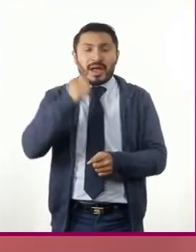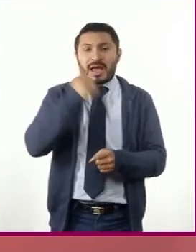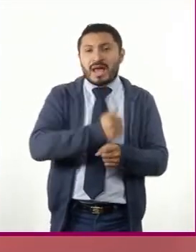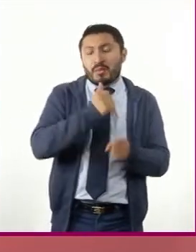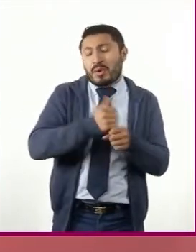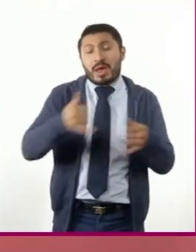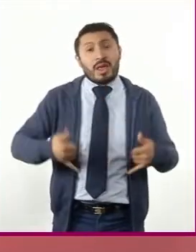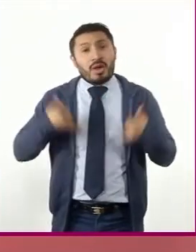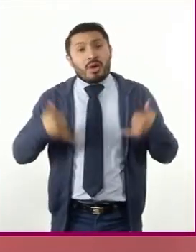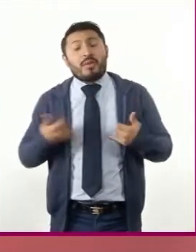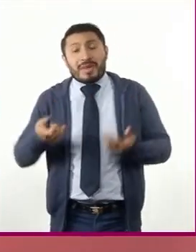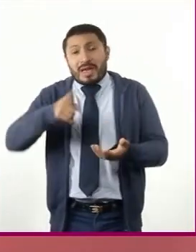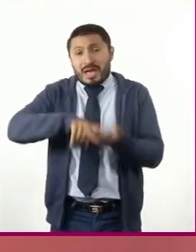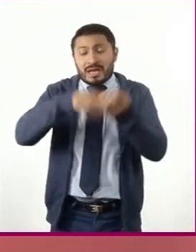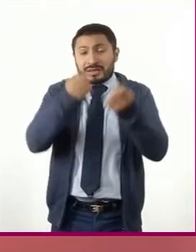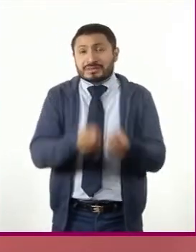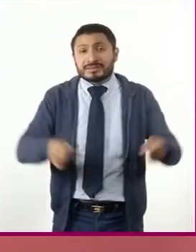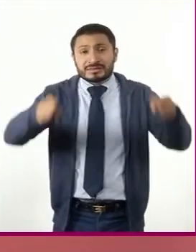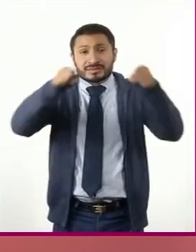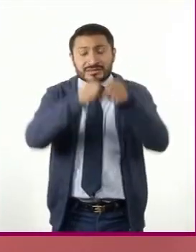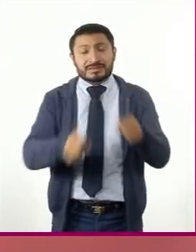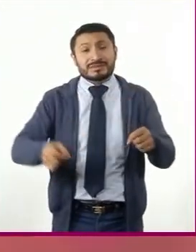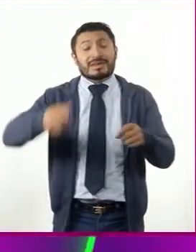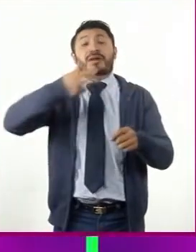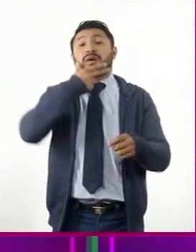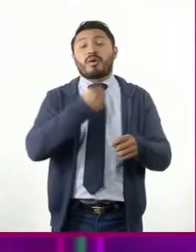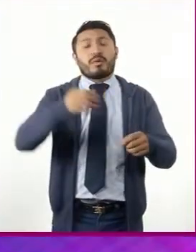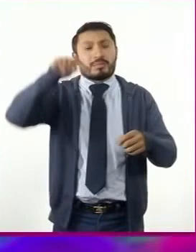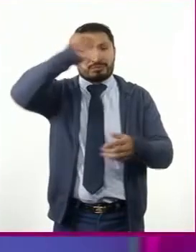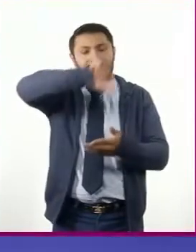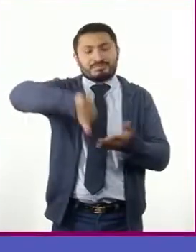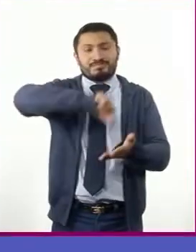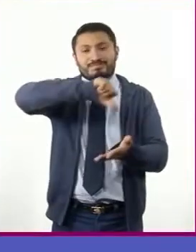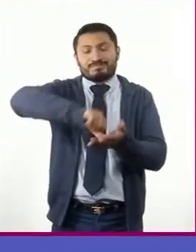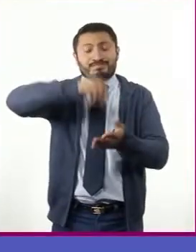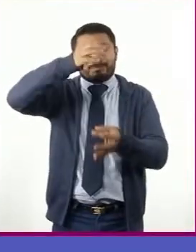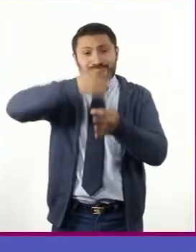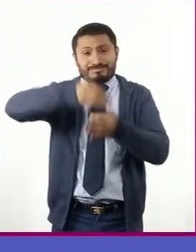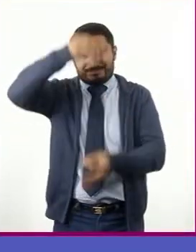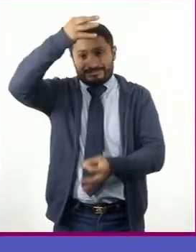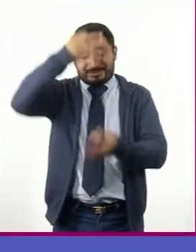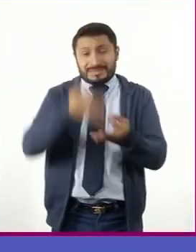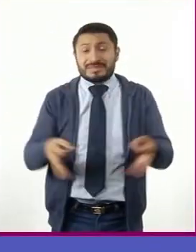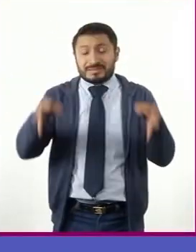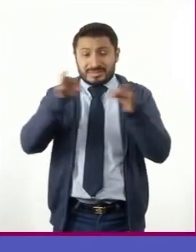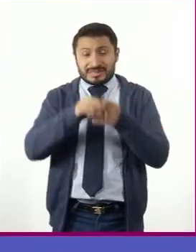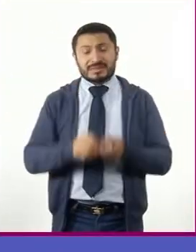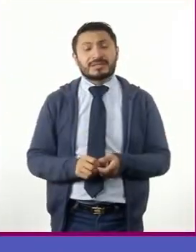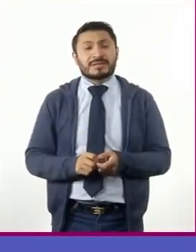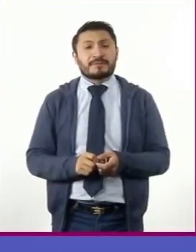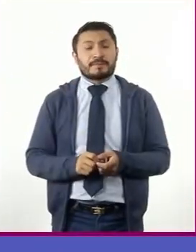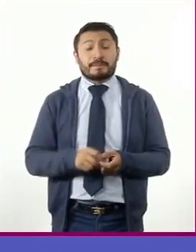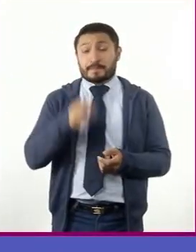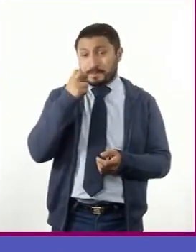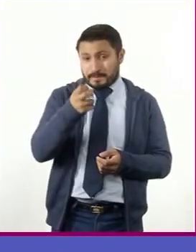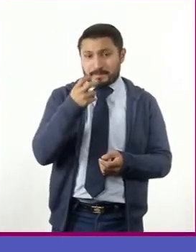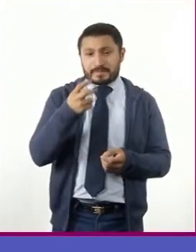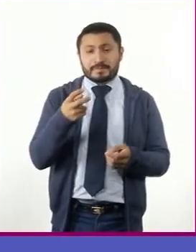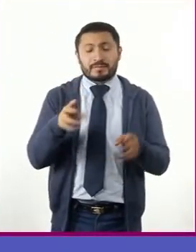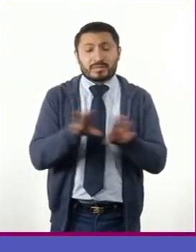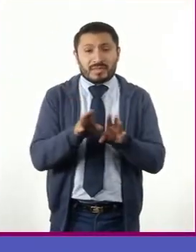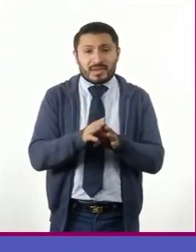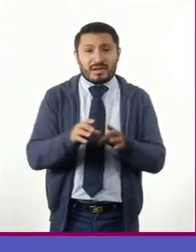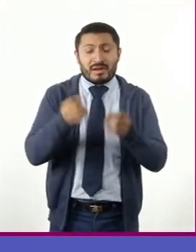jóvenes en una sociedad en la que el hombre es el centro? En ese sentido, podemos hablar que era una sociedad